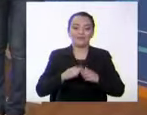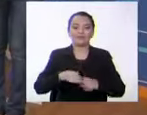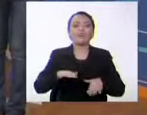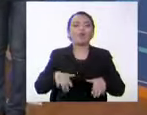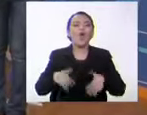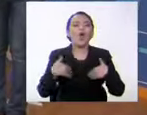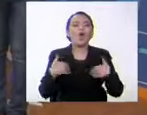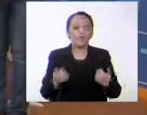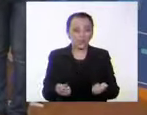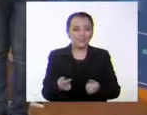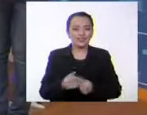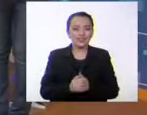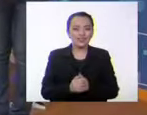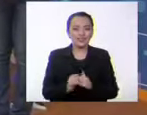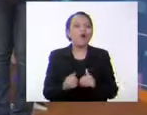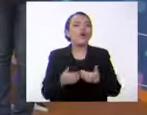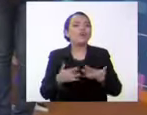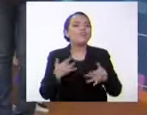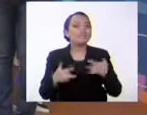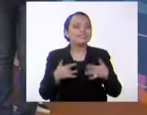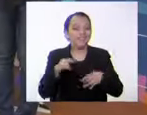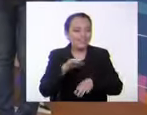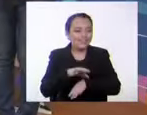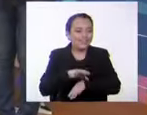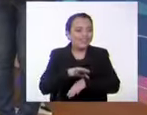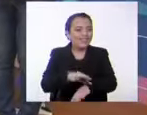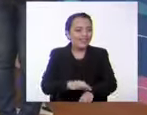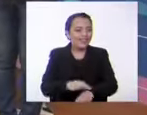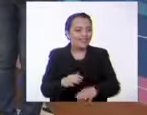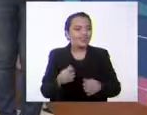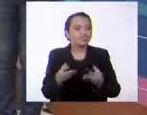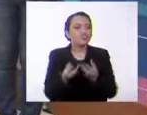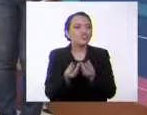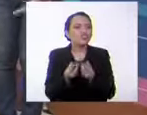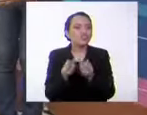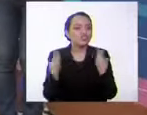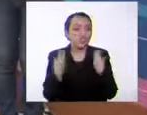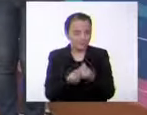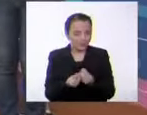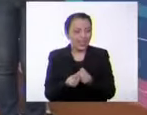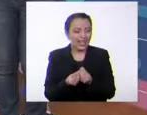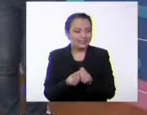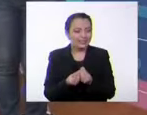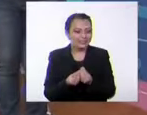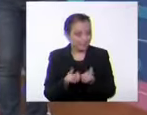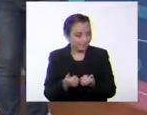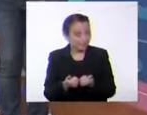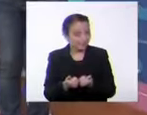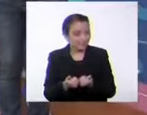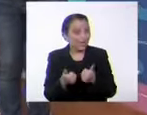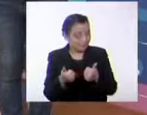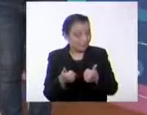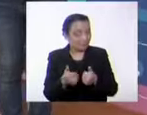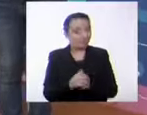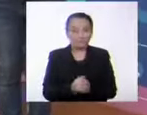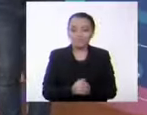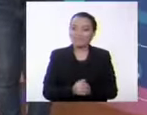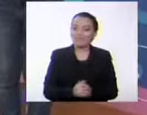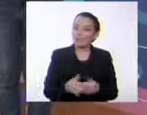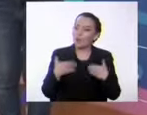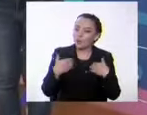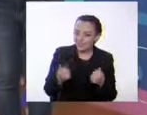estudios sociales? Muy bien. Perfecto, Mayra. Hola, ¿qué tal? Bien, ¿y vos, Luis? ¿Qué tal? ¿Cómo te ha ido? Aquí, mira,